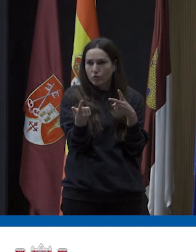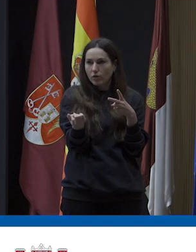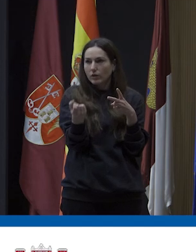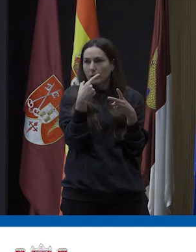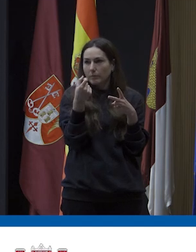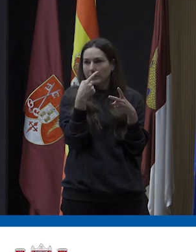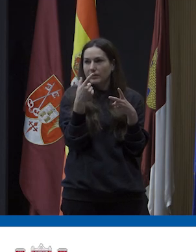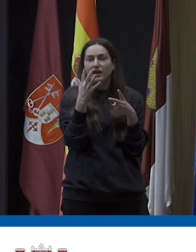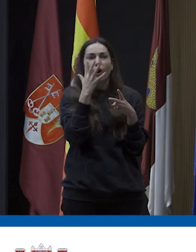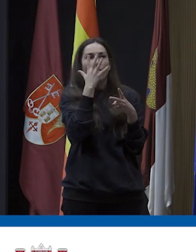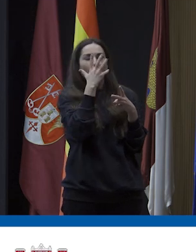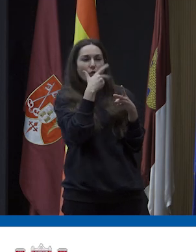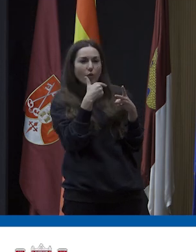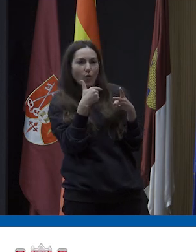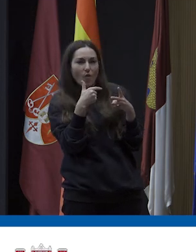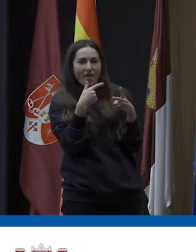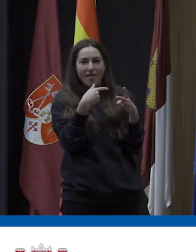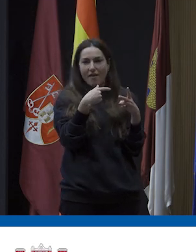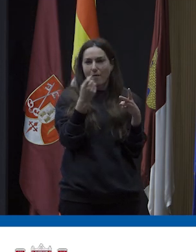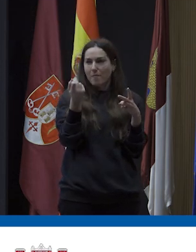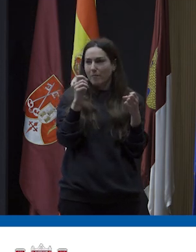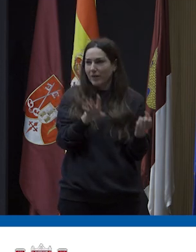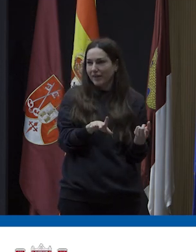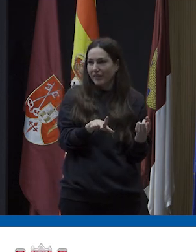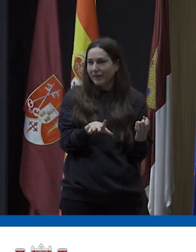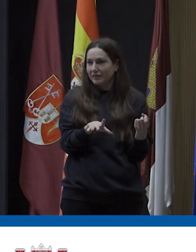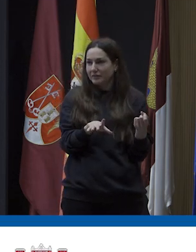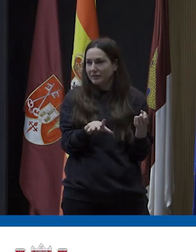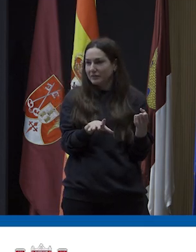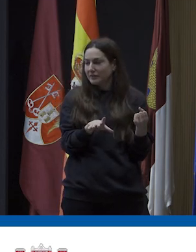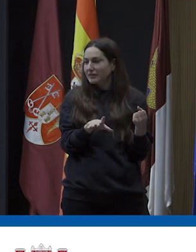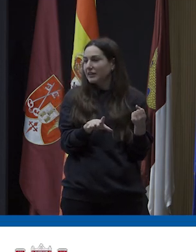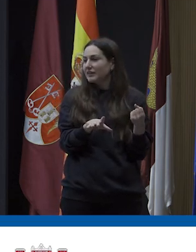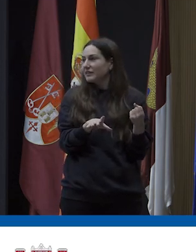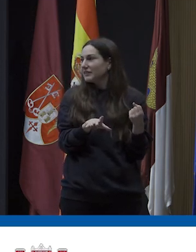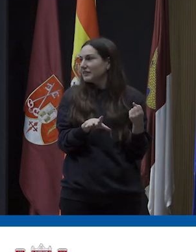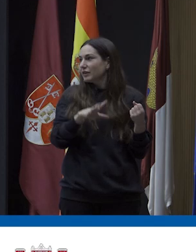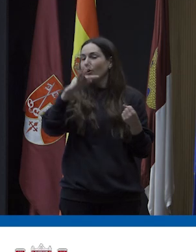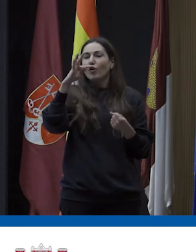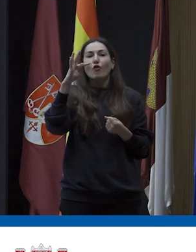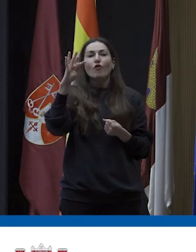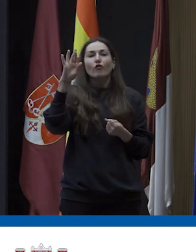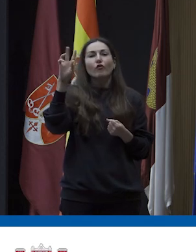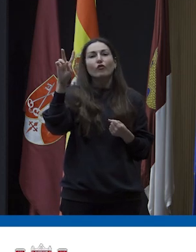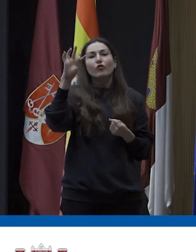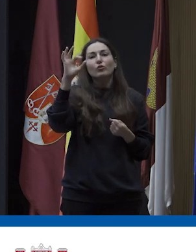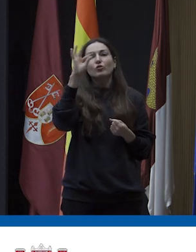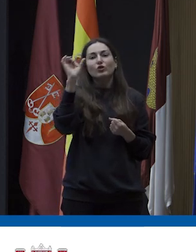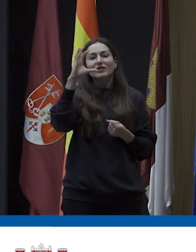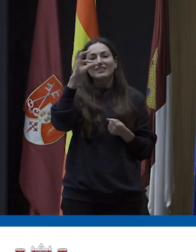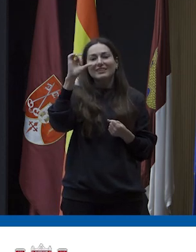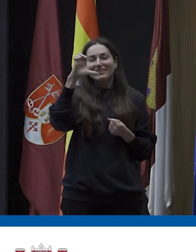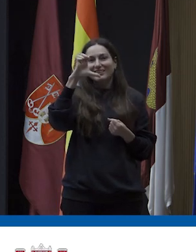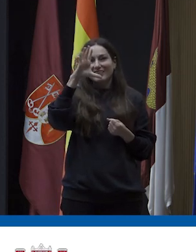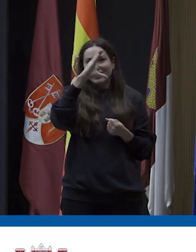de colores, muy vivas. ¿Los frutos secos pueden ser pastillas? Gracias. Los frutos secos son mejor que pastillas,